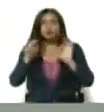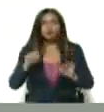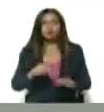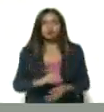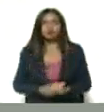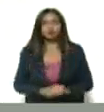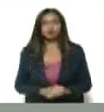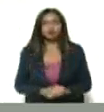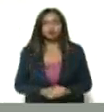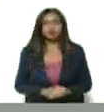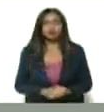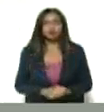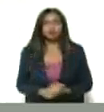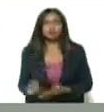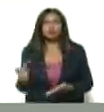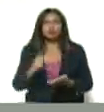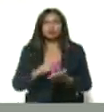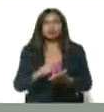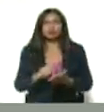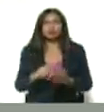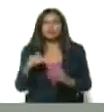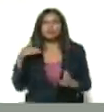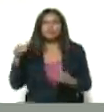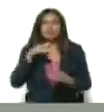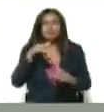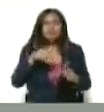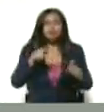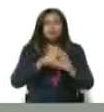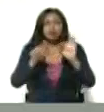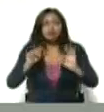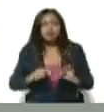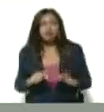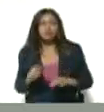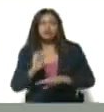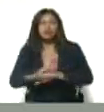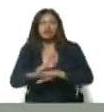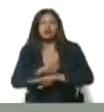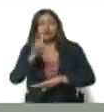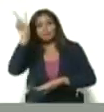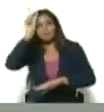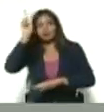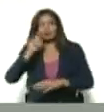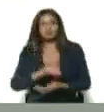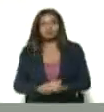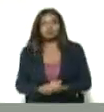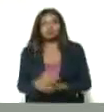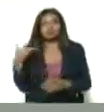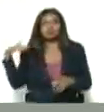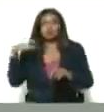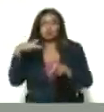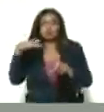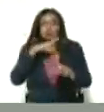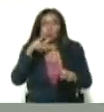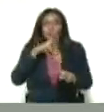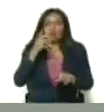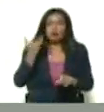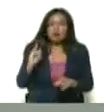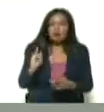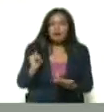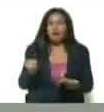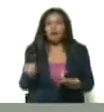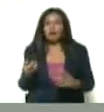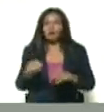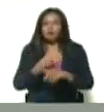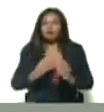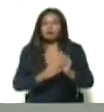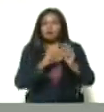llegan perseguidos por la xenofobia en Colombia, en Ecuador, en Perú, la xenofobia racista del fascismo que